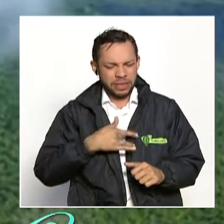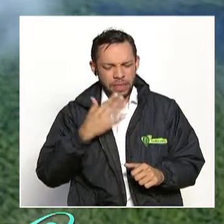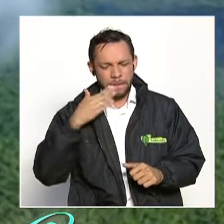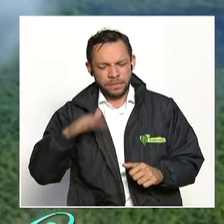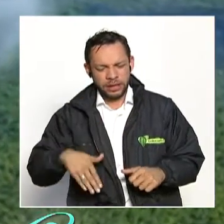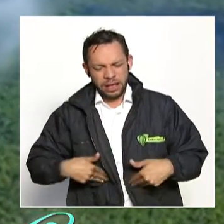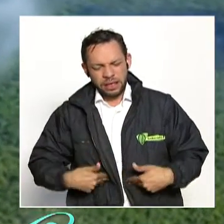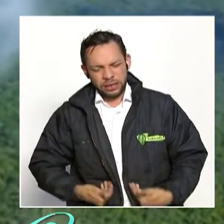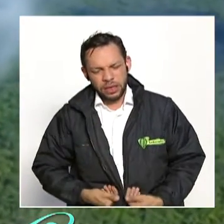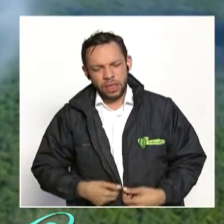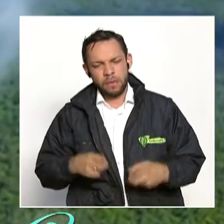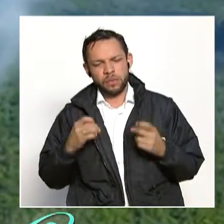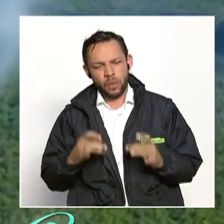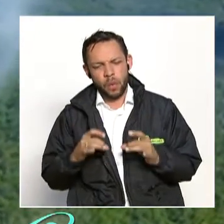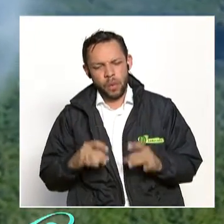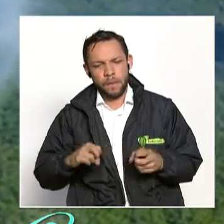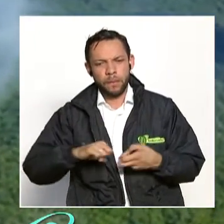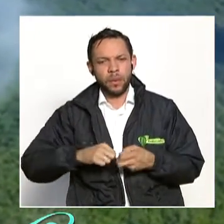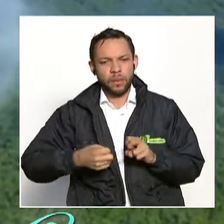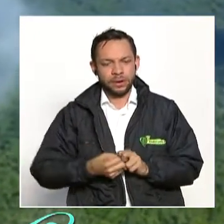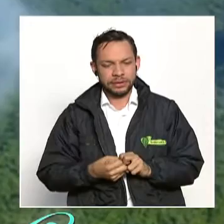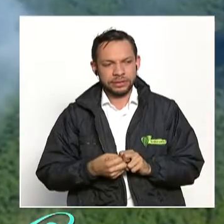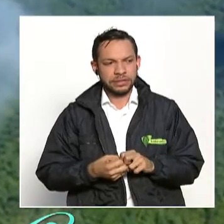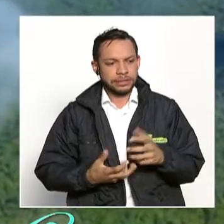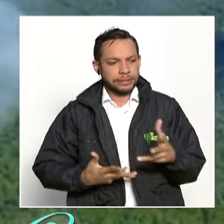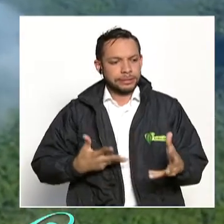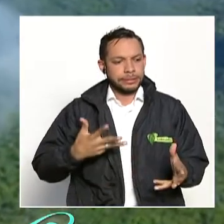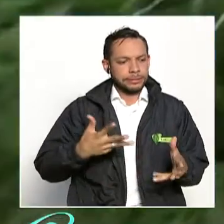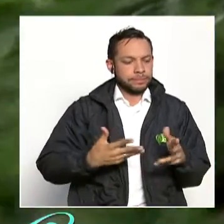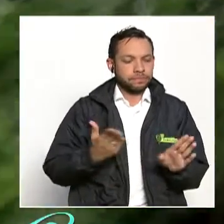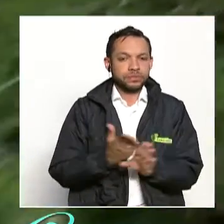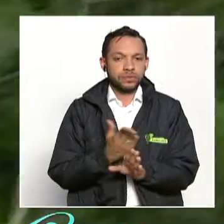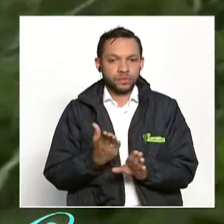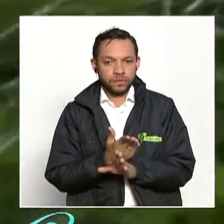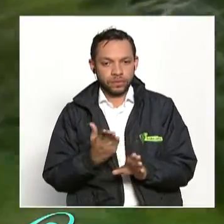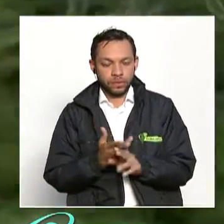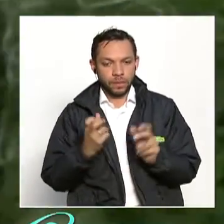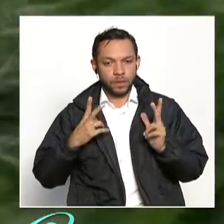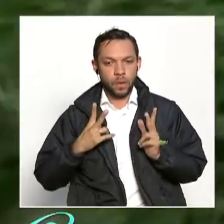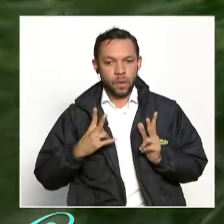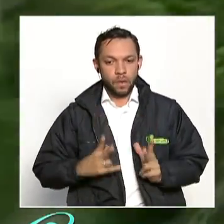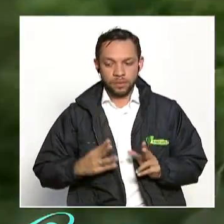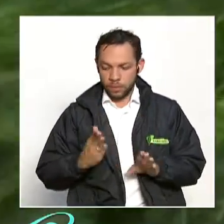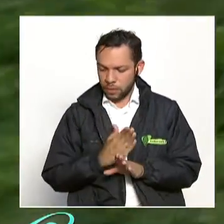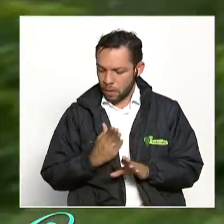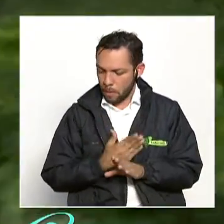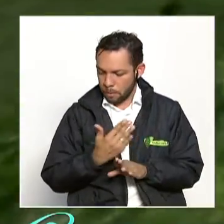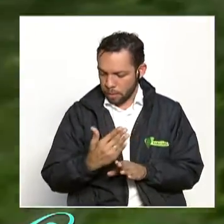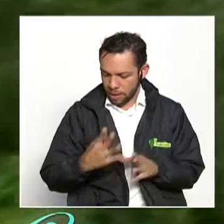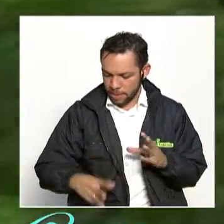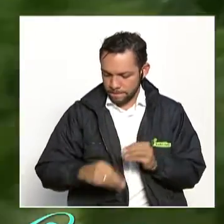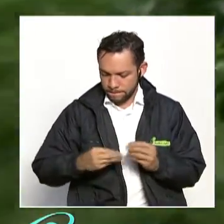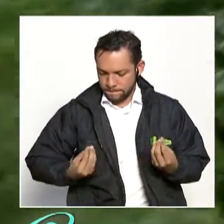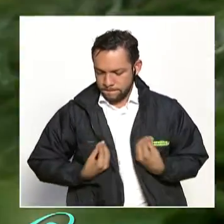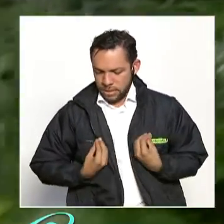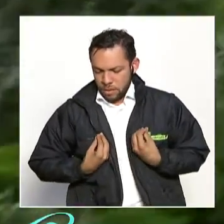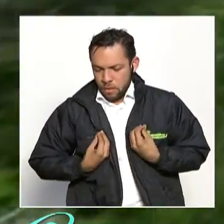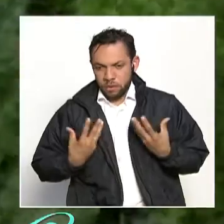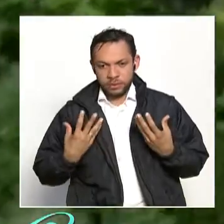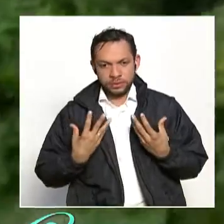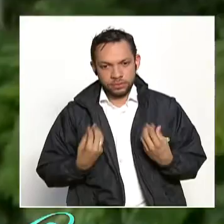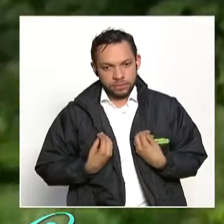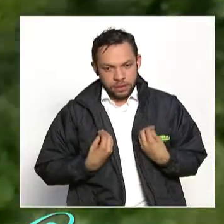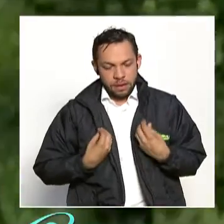nivel corporal representa una parte inarmónica dentro de mi propia estructura energética. La vida nos cuadra a